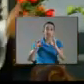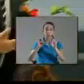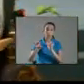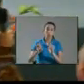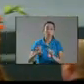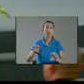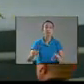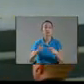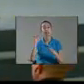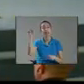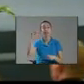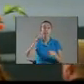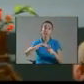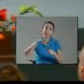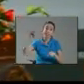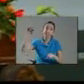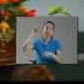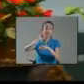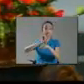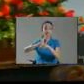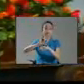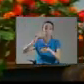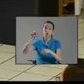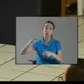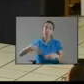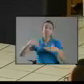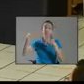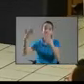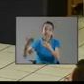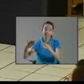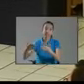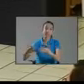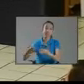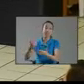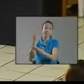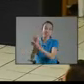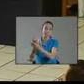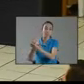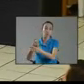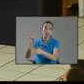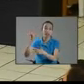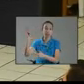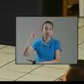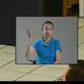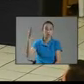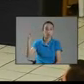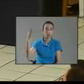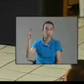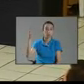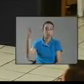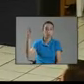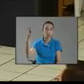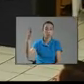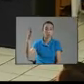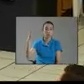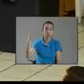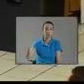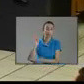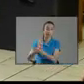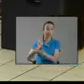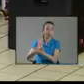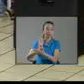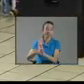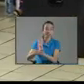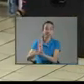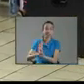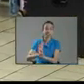Y uno miraba así, y como que se iba cambiando, ¿sí? Entonces, de repente empezaba aquí, y uno miraba para allá a ver quién era, y de repente aquí,